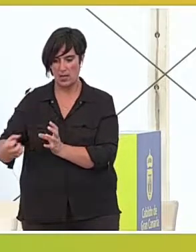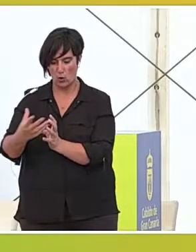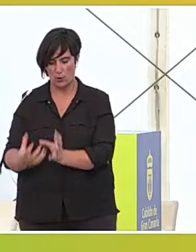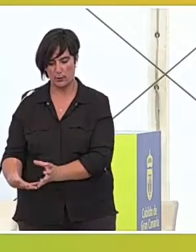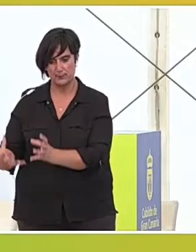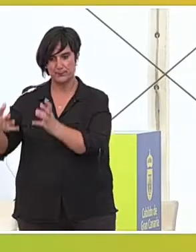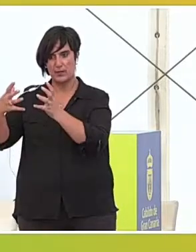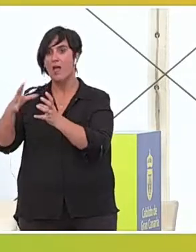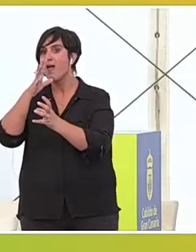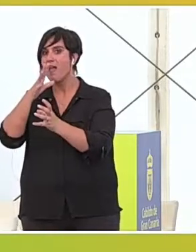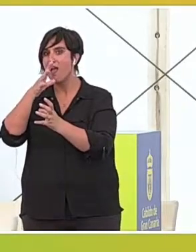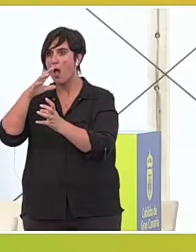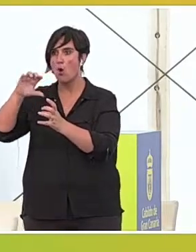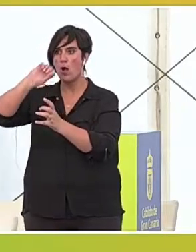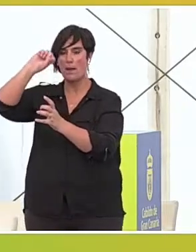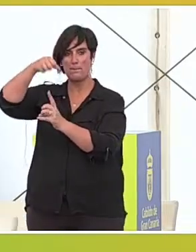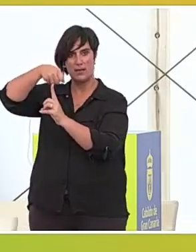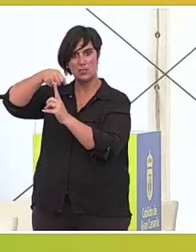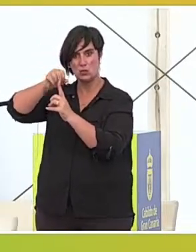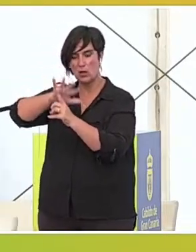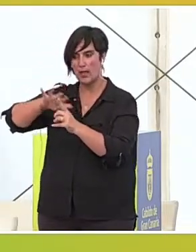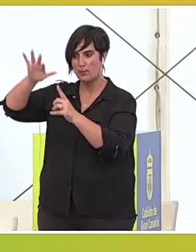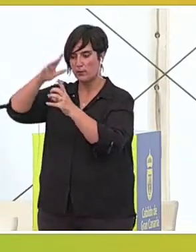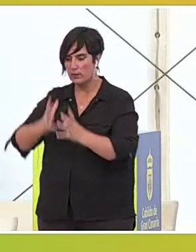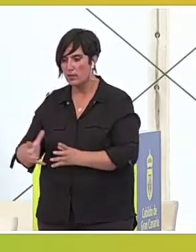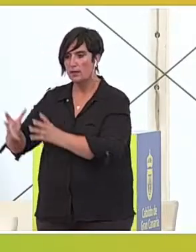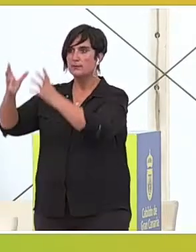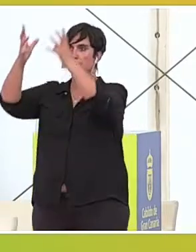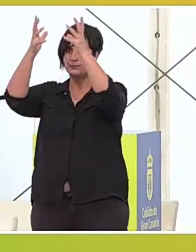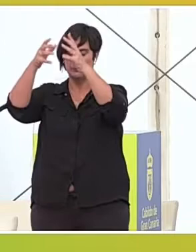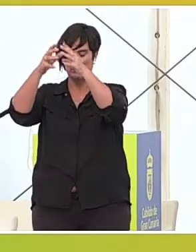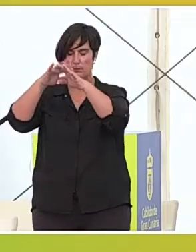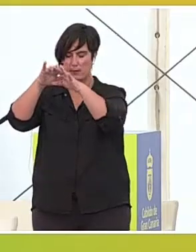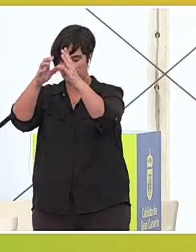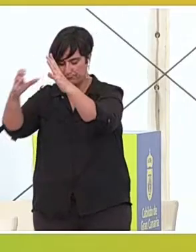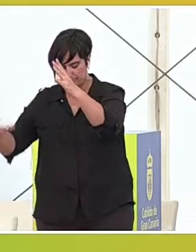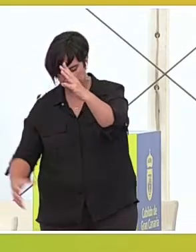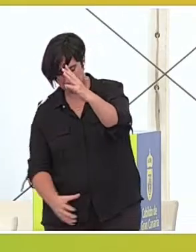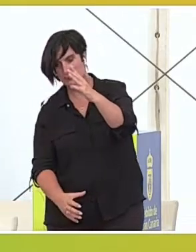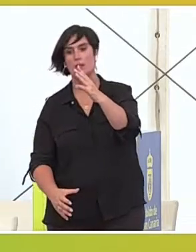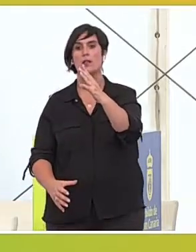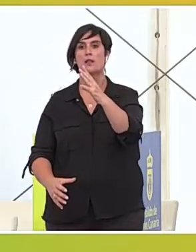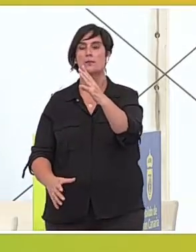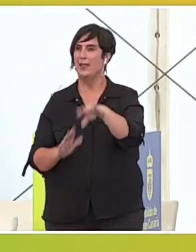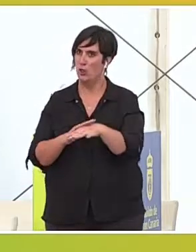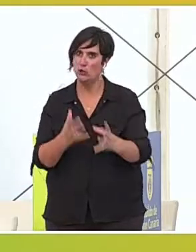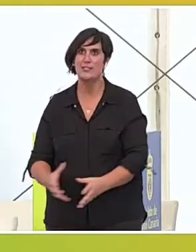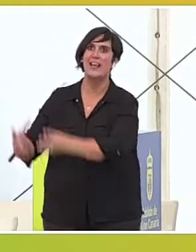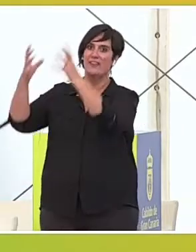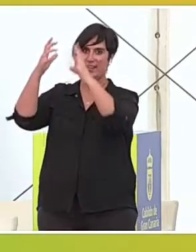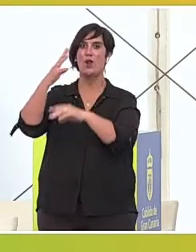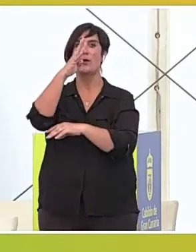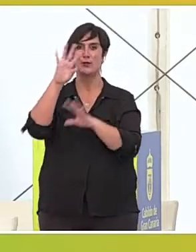agua a presión atmosférica, se elevaría los 410 metros de profundidad que tiene. El